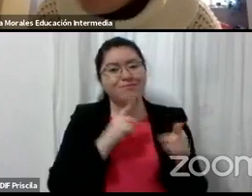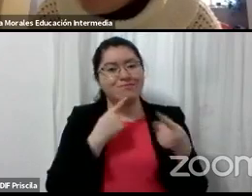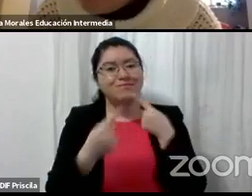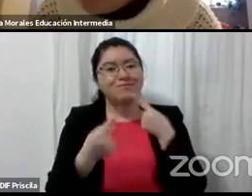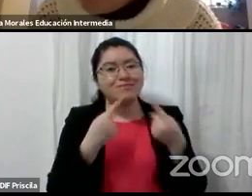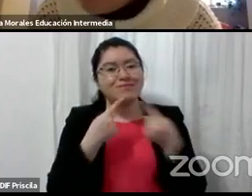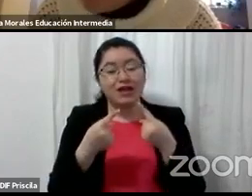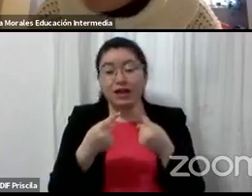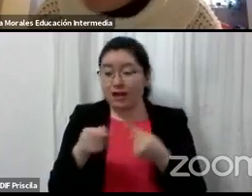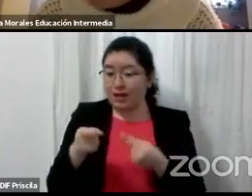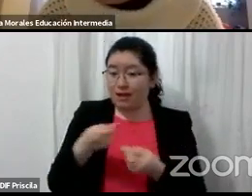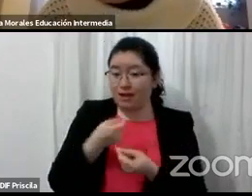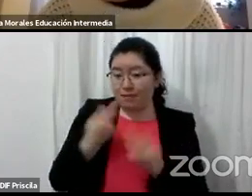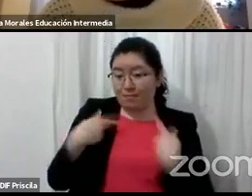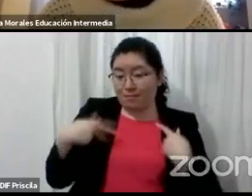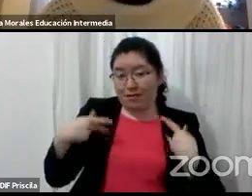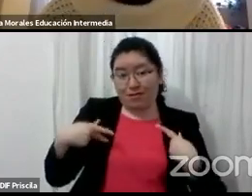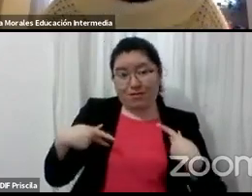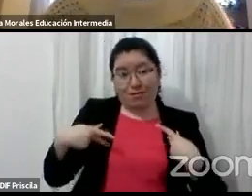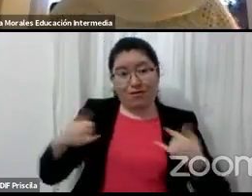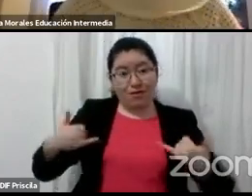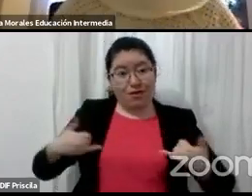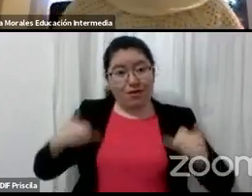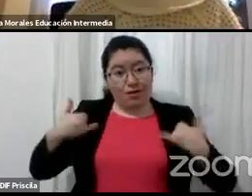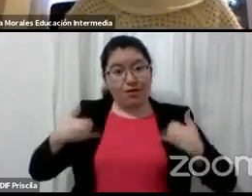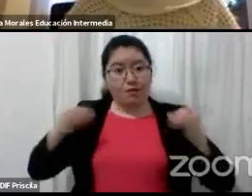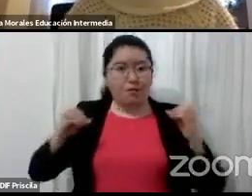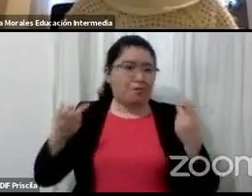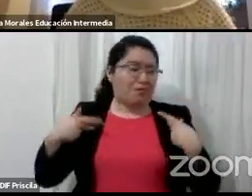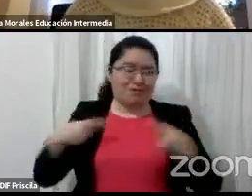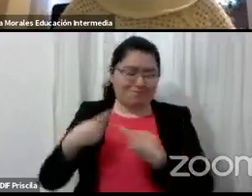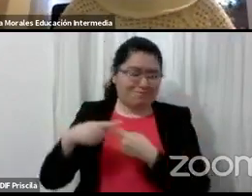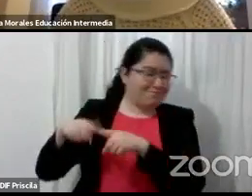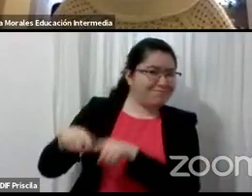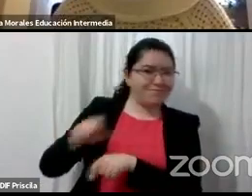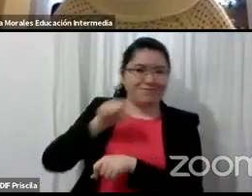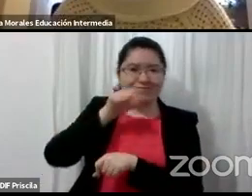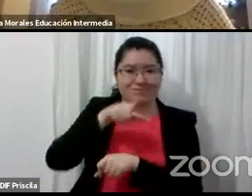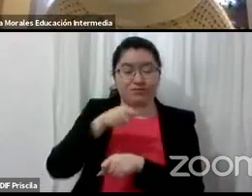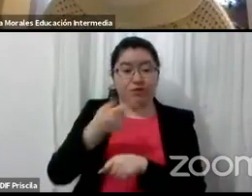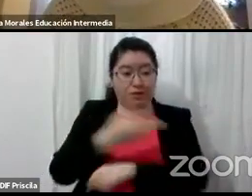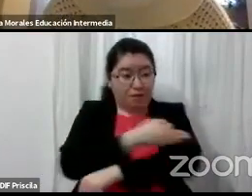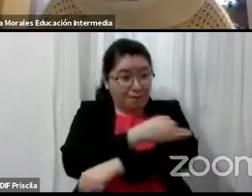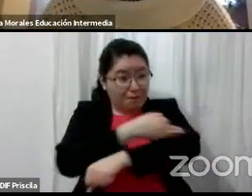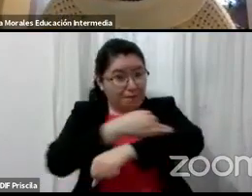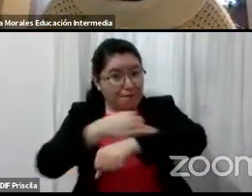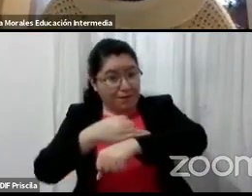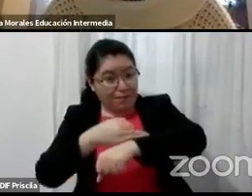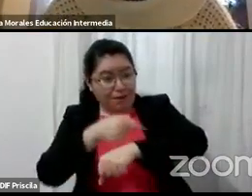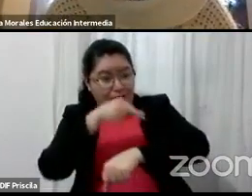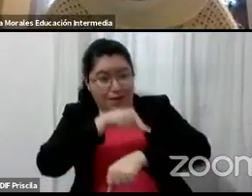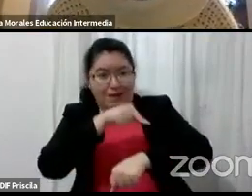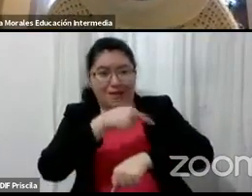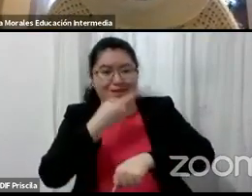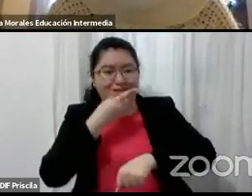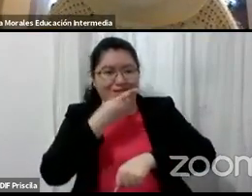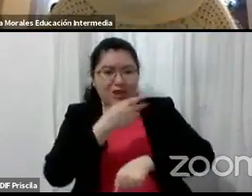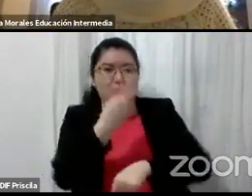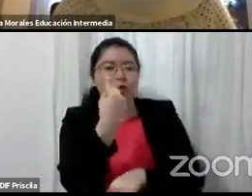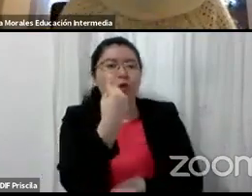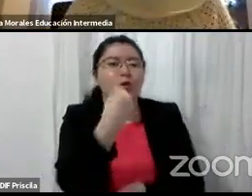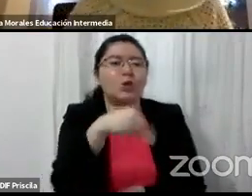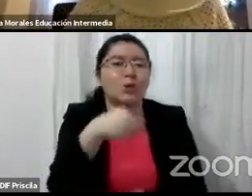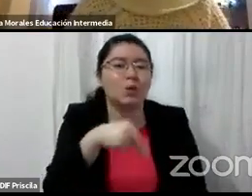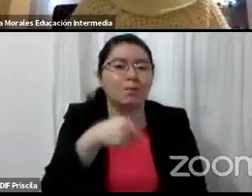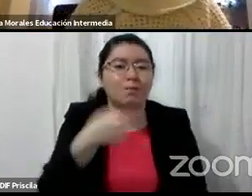más jóvenes o de quien sea que comparte ese ámbito, ¿no? Entonces lo llamamos familia, pero no solo se restringe a familia, ¿no? Por eso yo decía